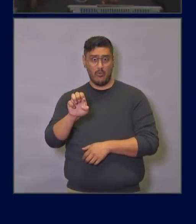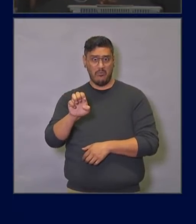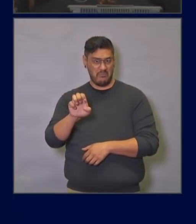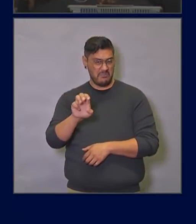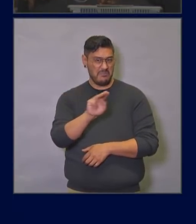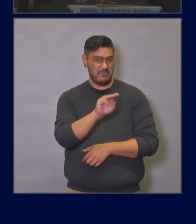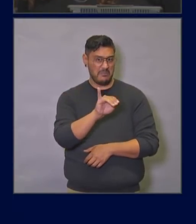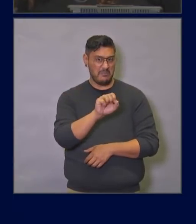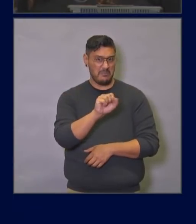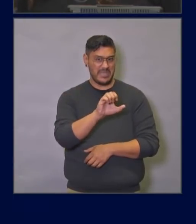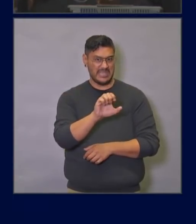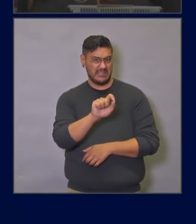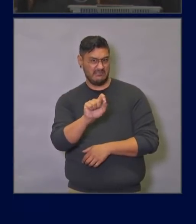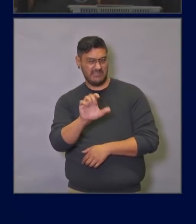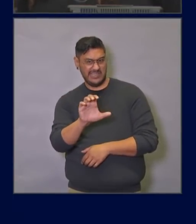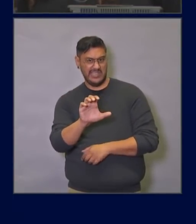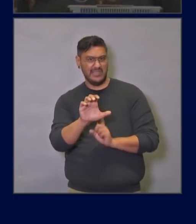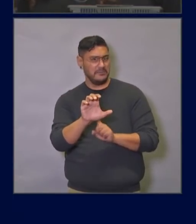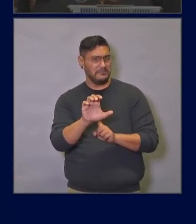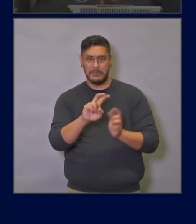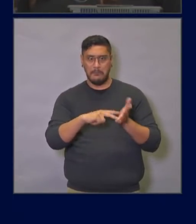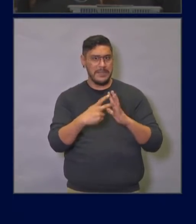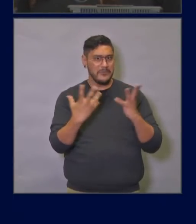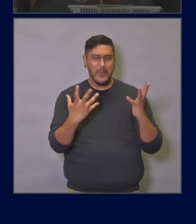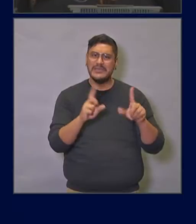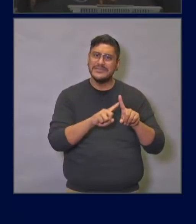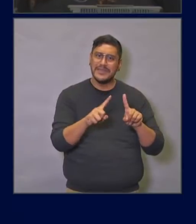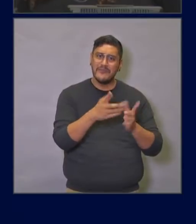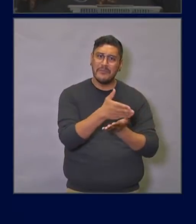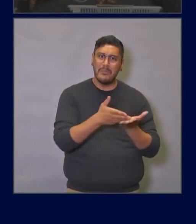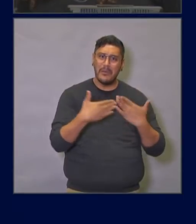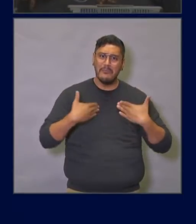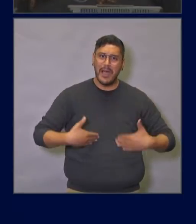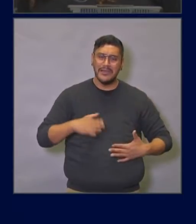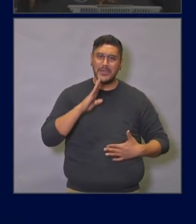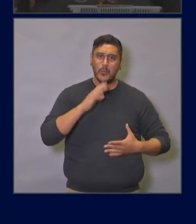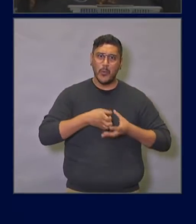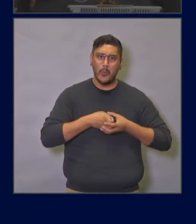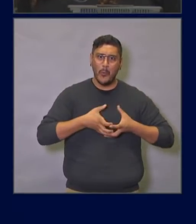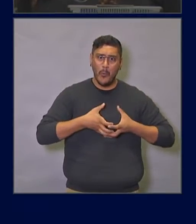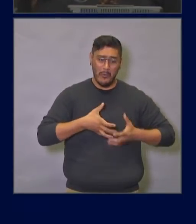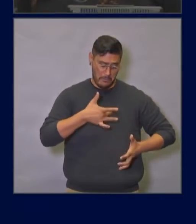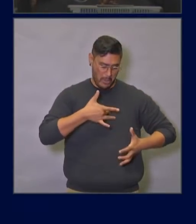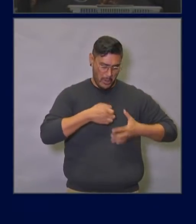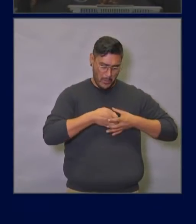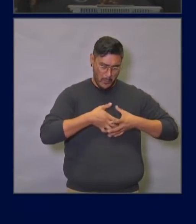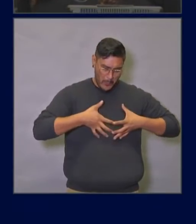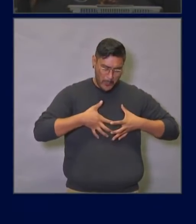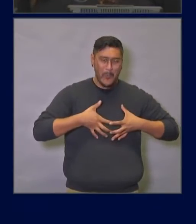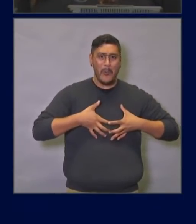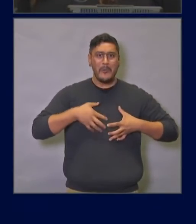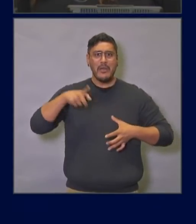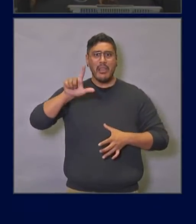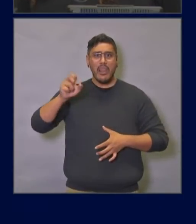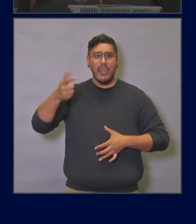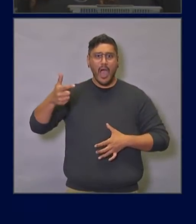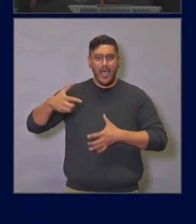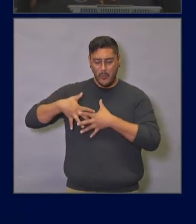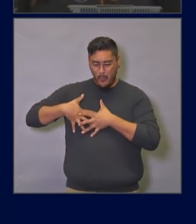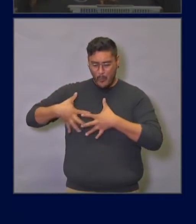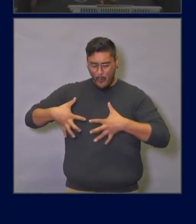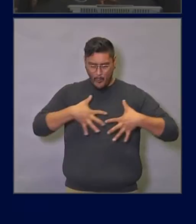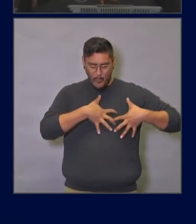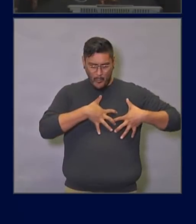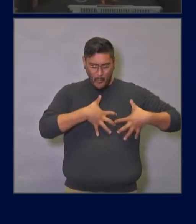la que diferentes partes del cuerpo pueden inflamarse, incluidos el corazón, los pulmones, los riñones, el